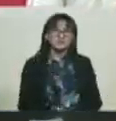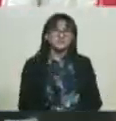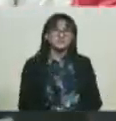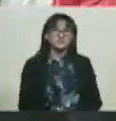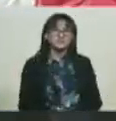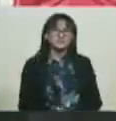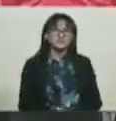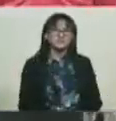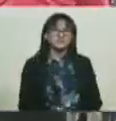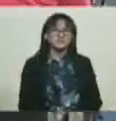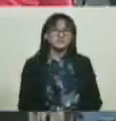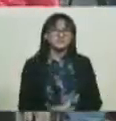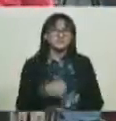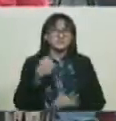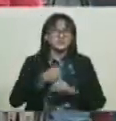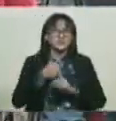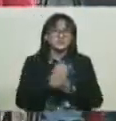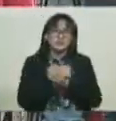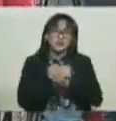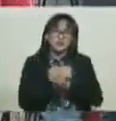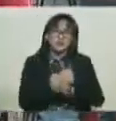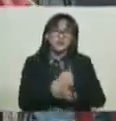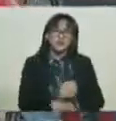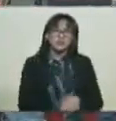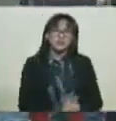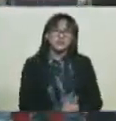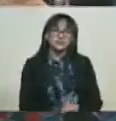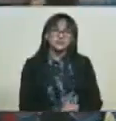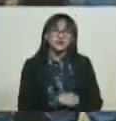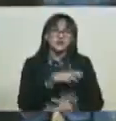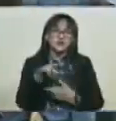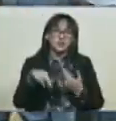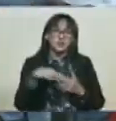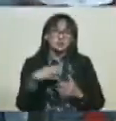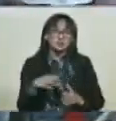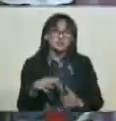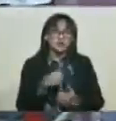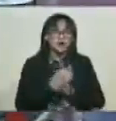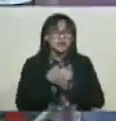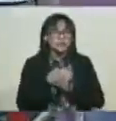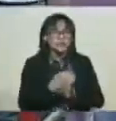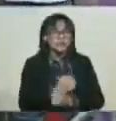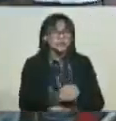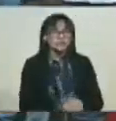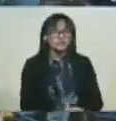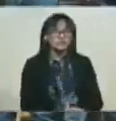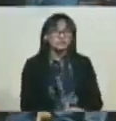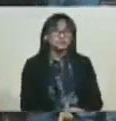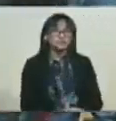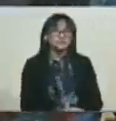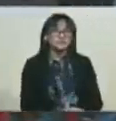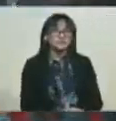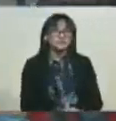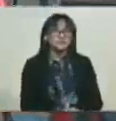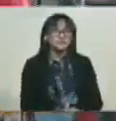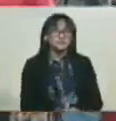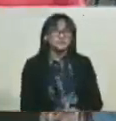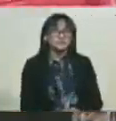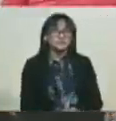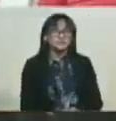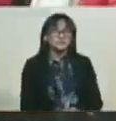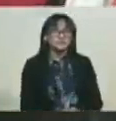la batalla del amor la revolución del amor la